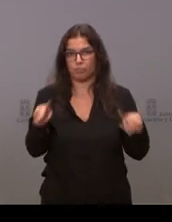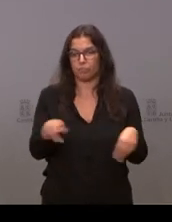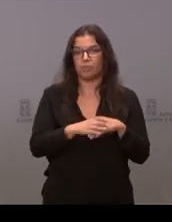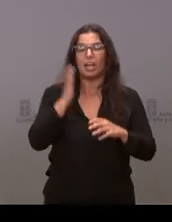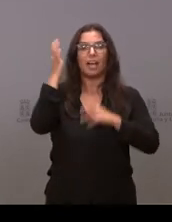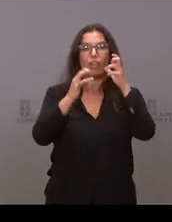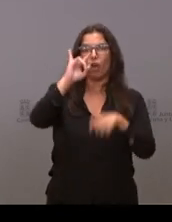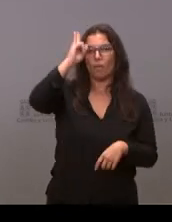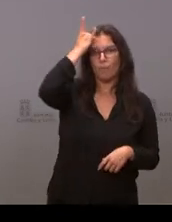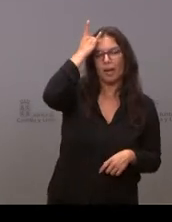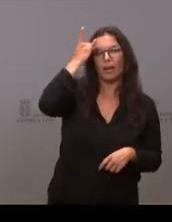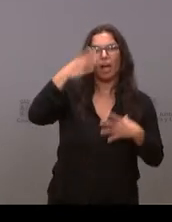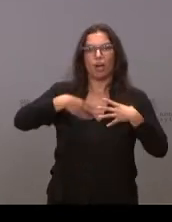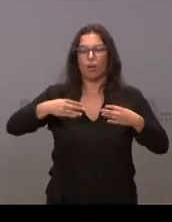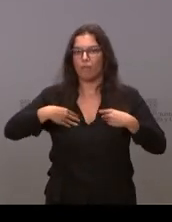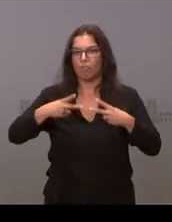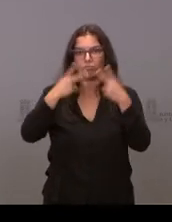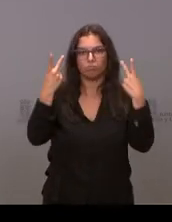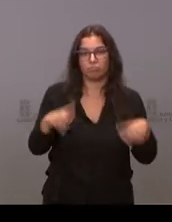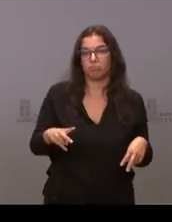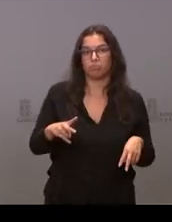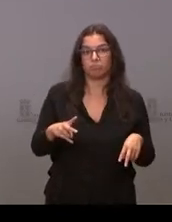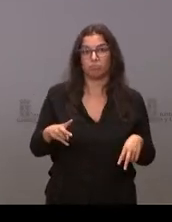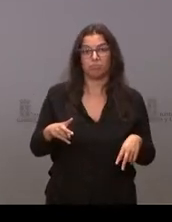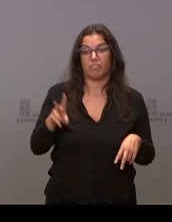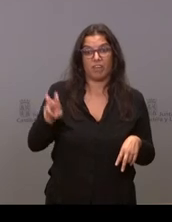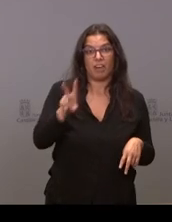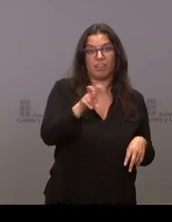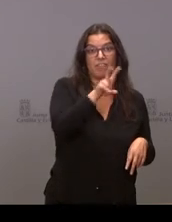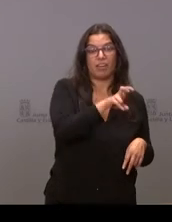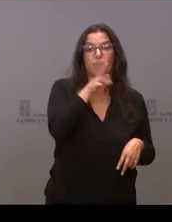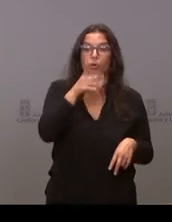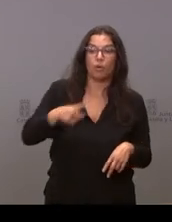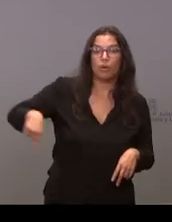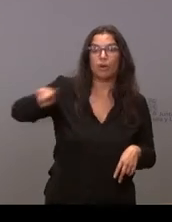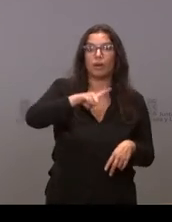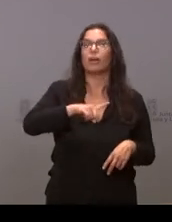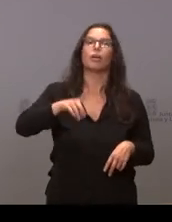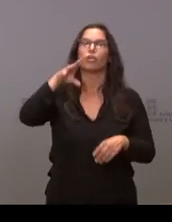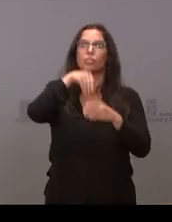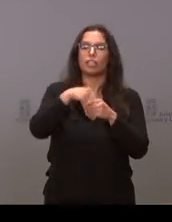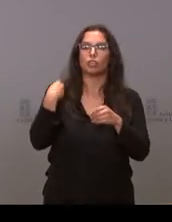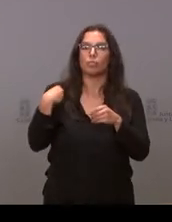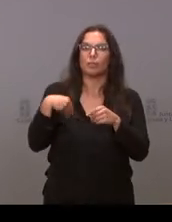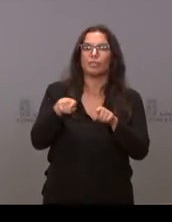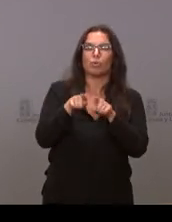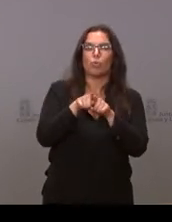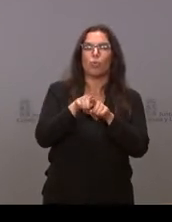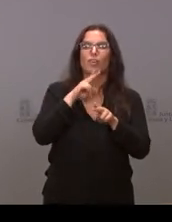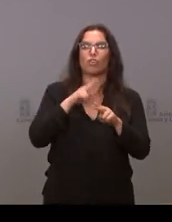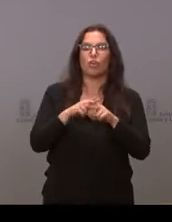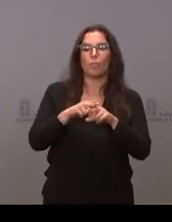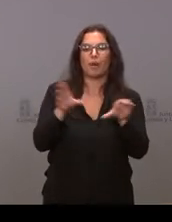de vacuno u ovino, por tener garantizada una práctica en el marco de los ecoesquemas. En